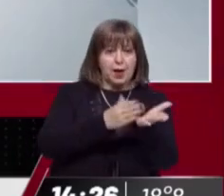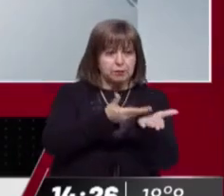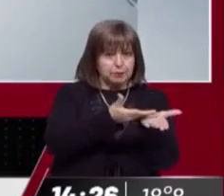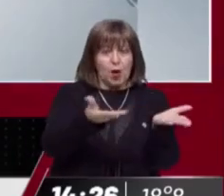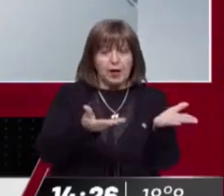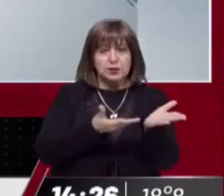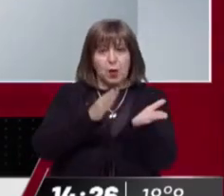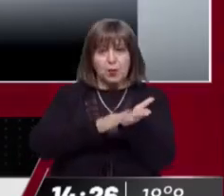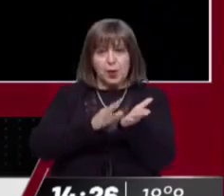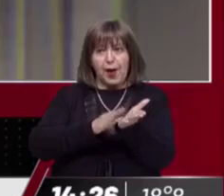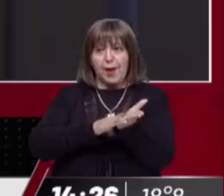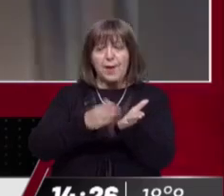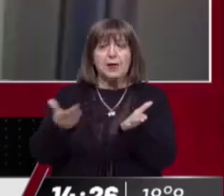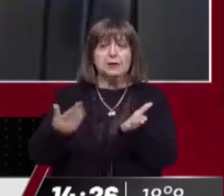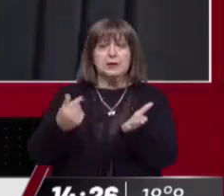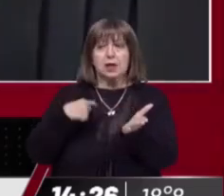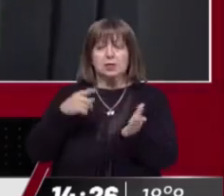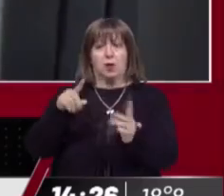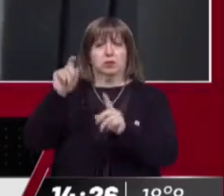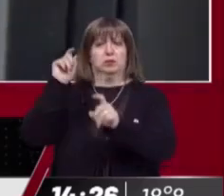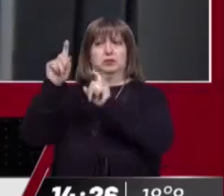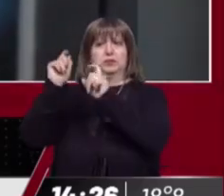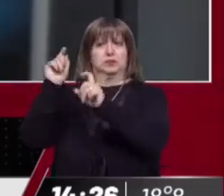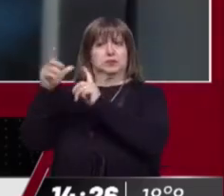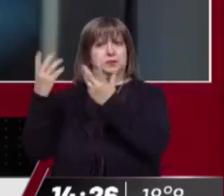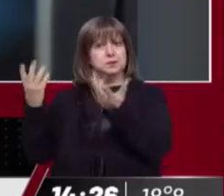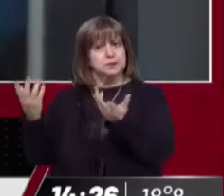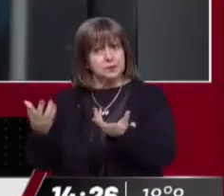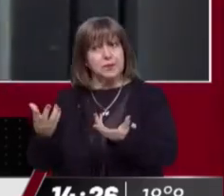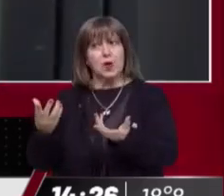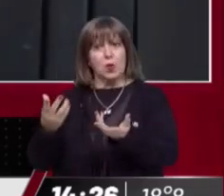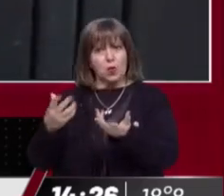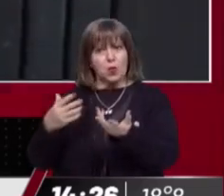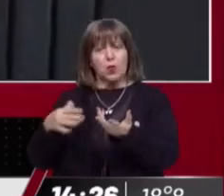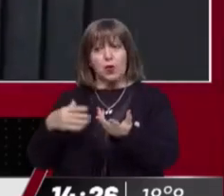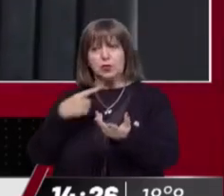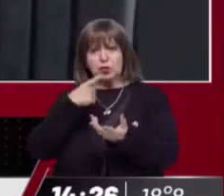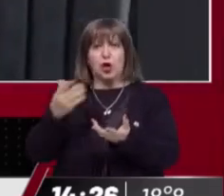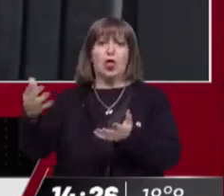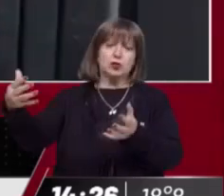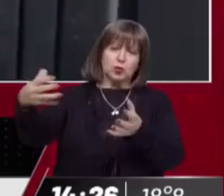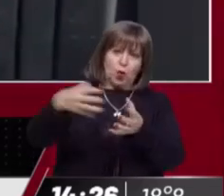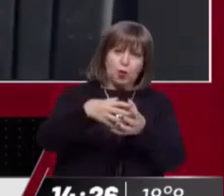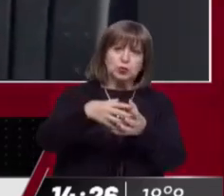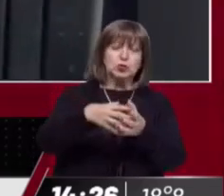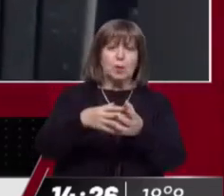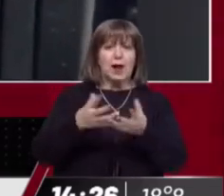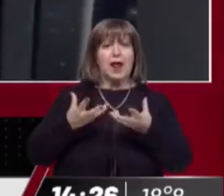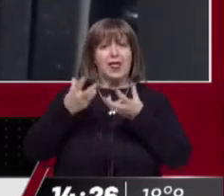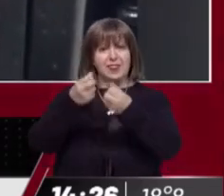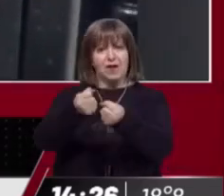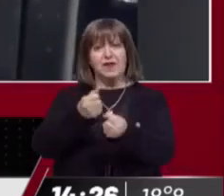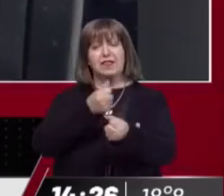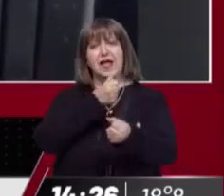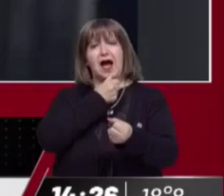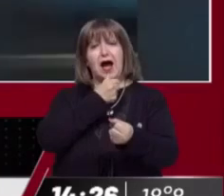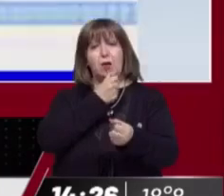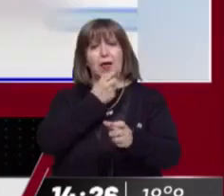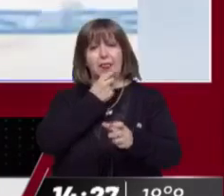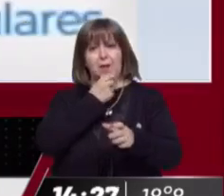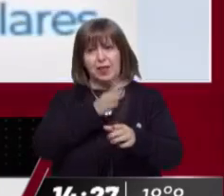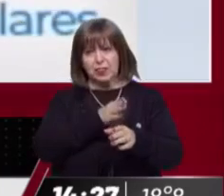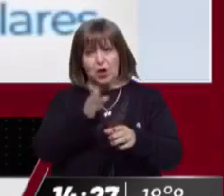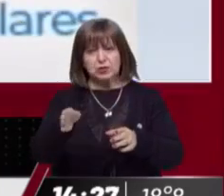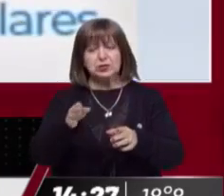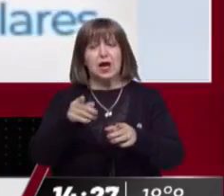irrigación, y cuando todos tomaron conocimiento de lo que estaba ocurriendo, todos se pusieron a disposición para defender el agua de Mendoza.